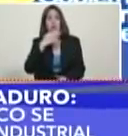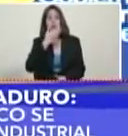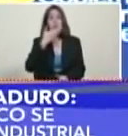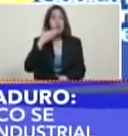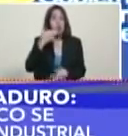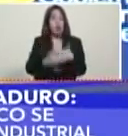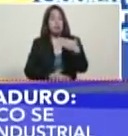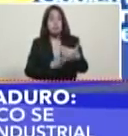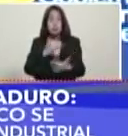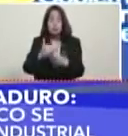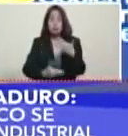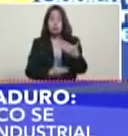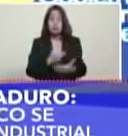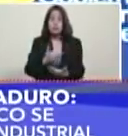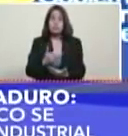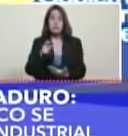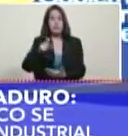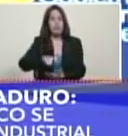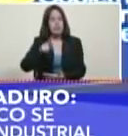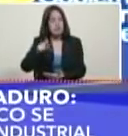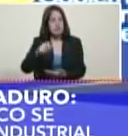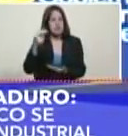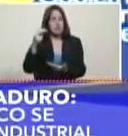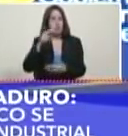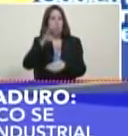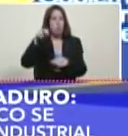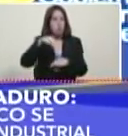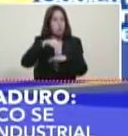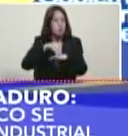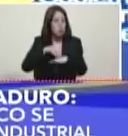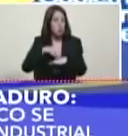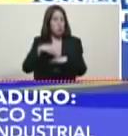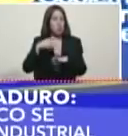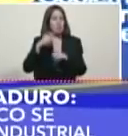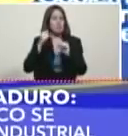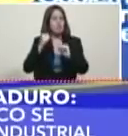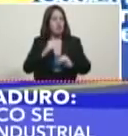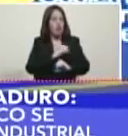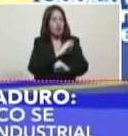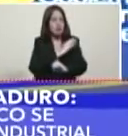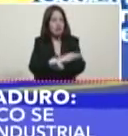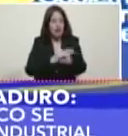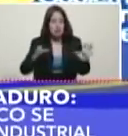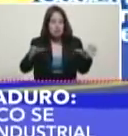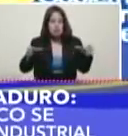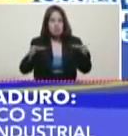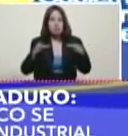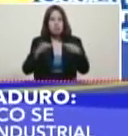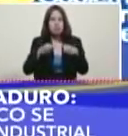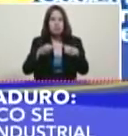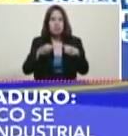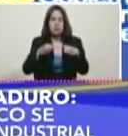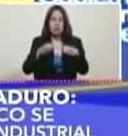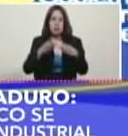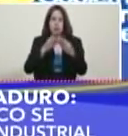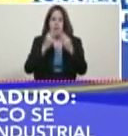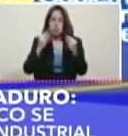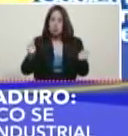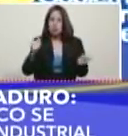cada vez más. Necesitamos un núcleo duro de creación y solución de